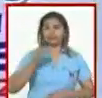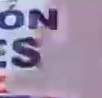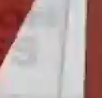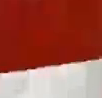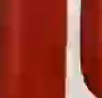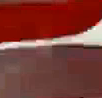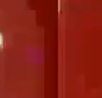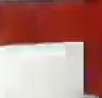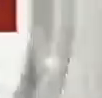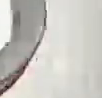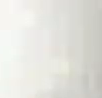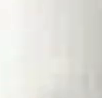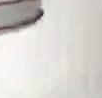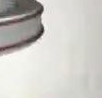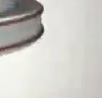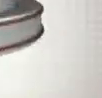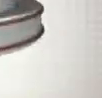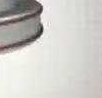morales